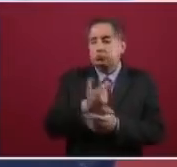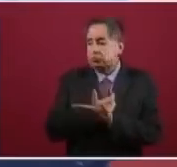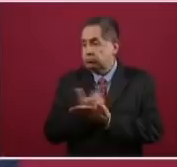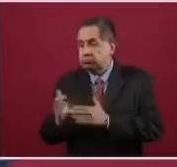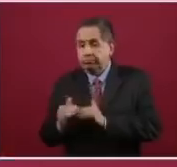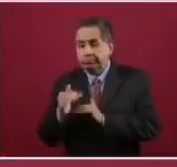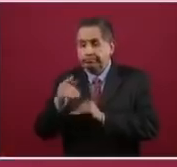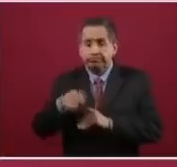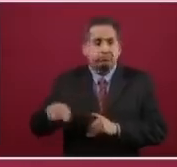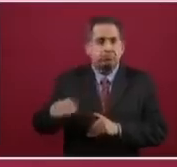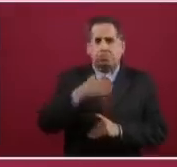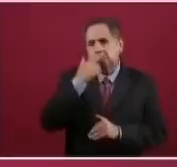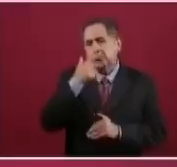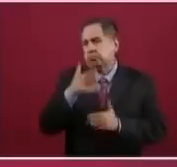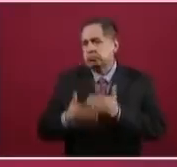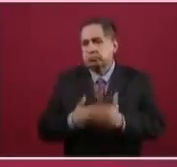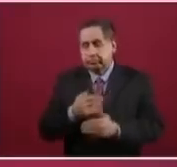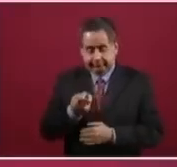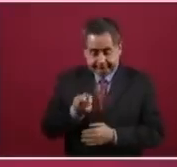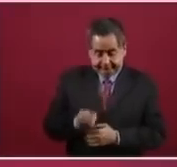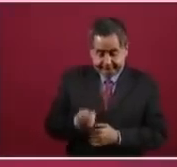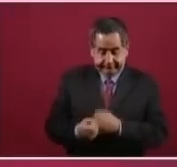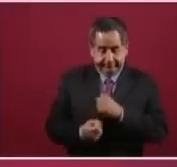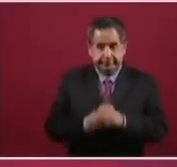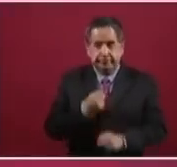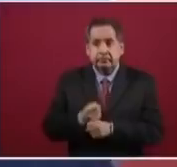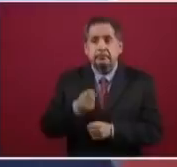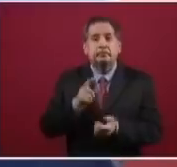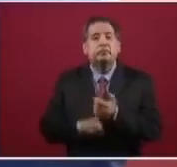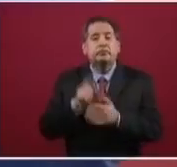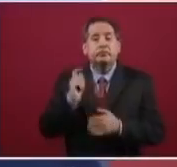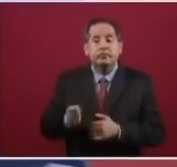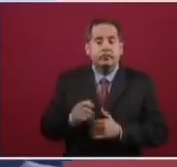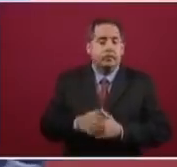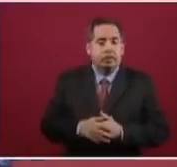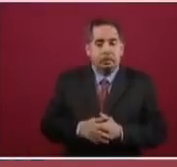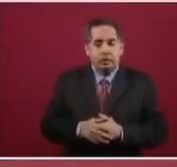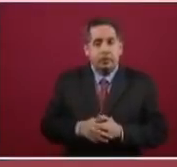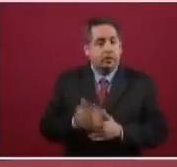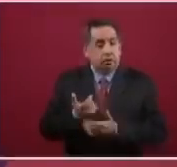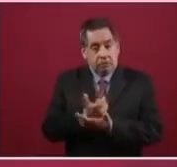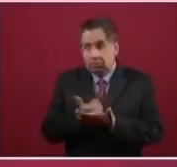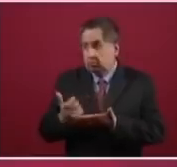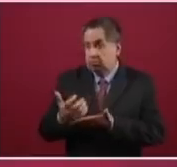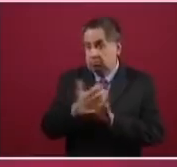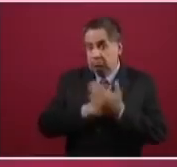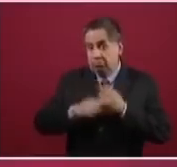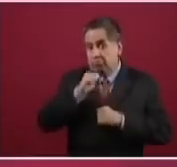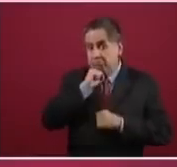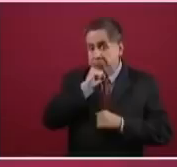este año es el mejor salario